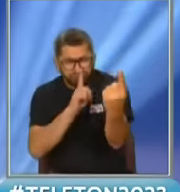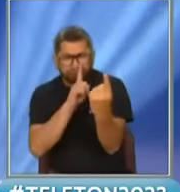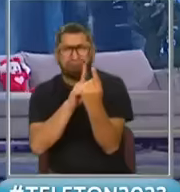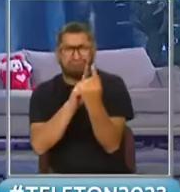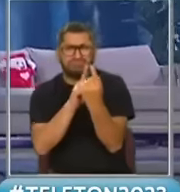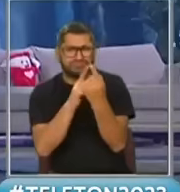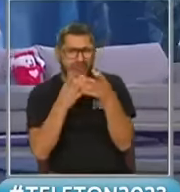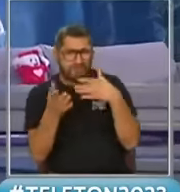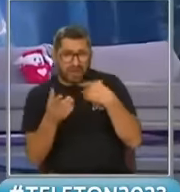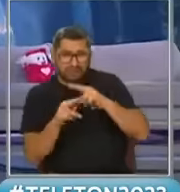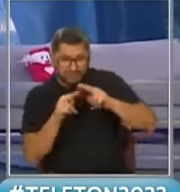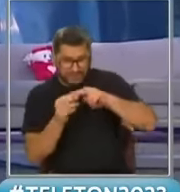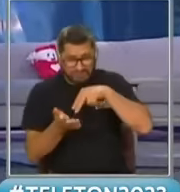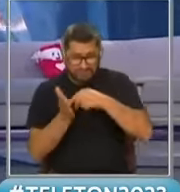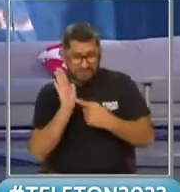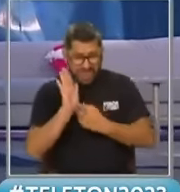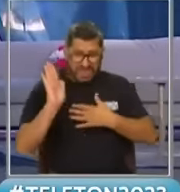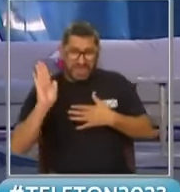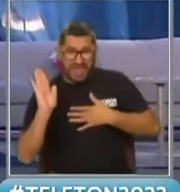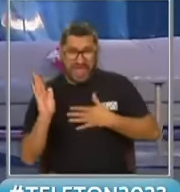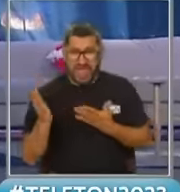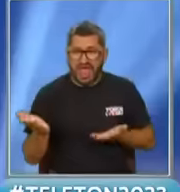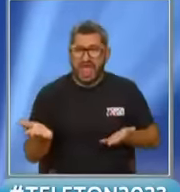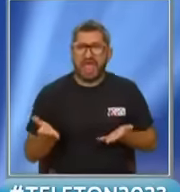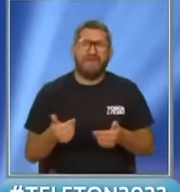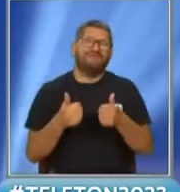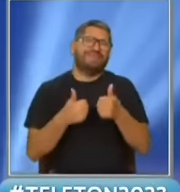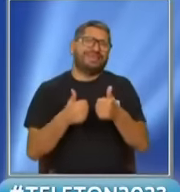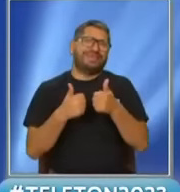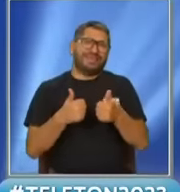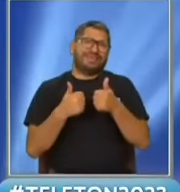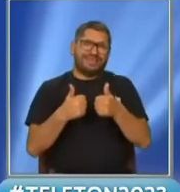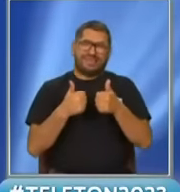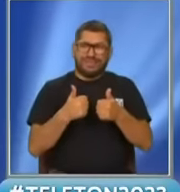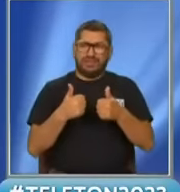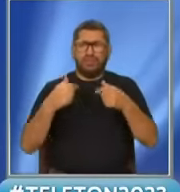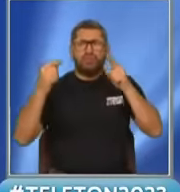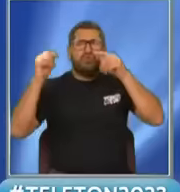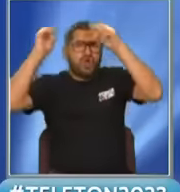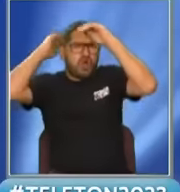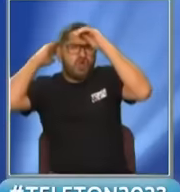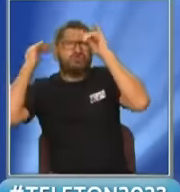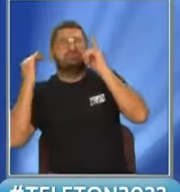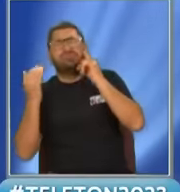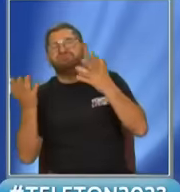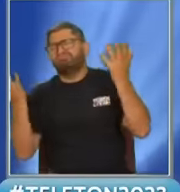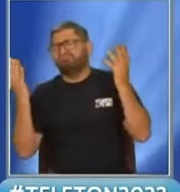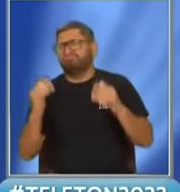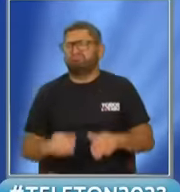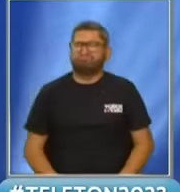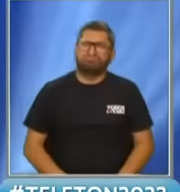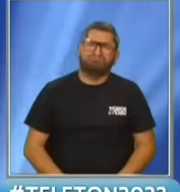bien. No, me pega en el circo. Oye, ¿el gorro? Oh, sí, gorrito, ya lo voy a poner.